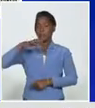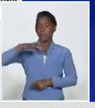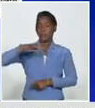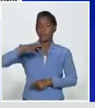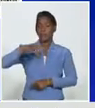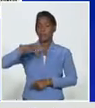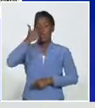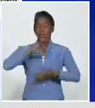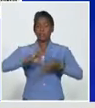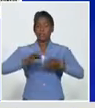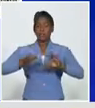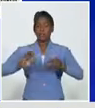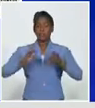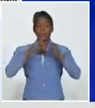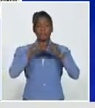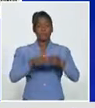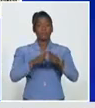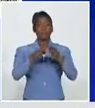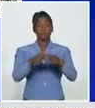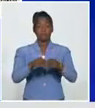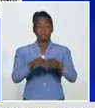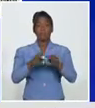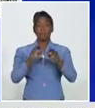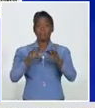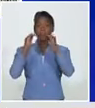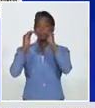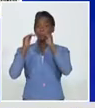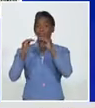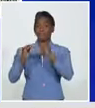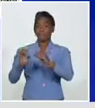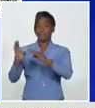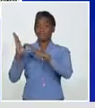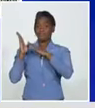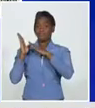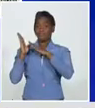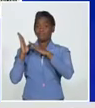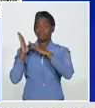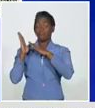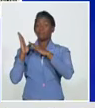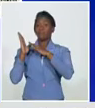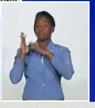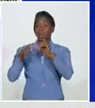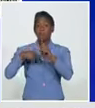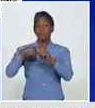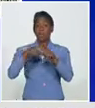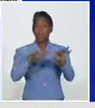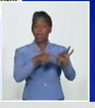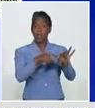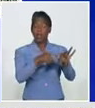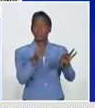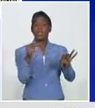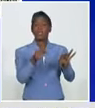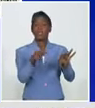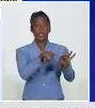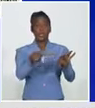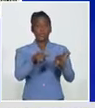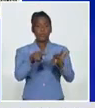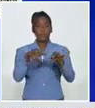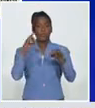Artemisa, Granma, en fin, de todas las provincias y el municipio especial Isla de la